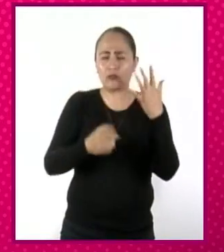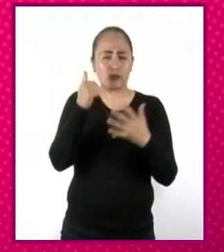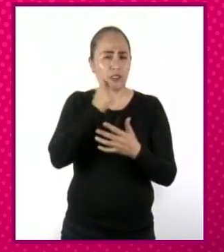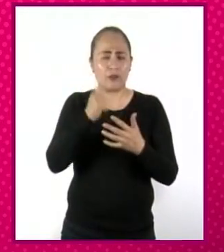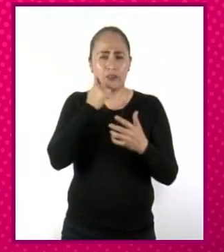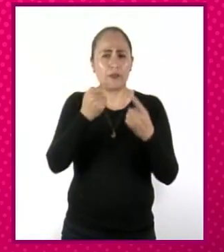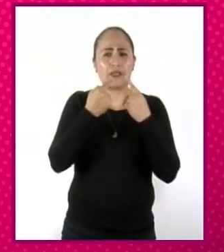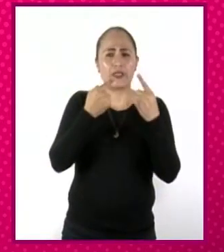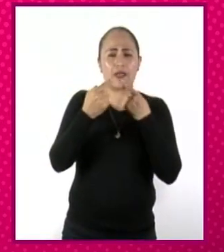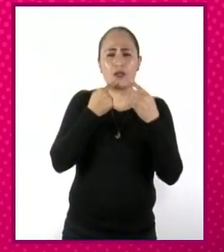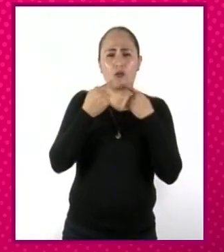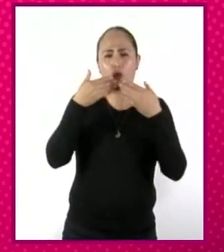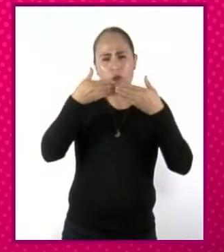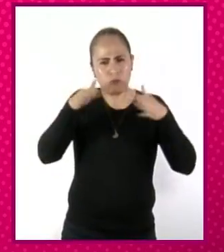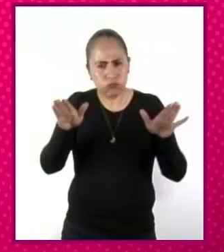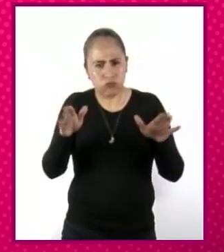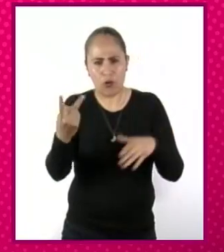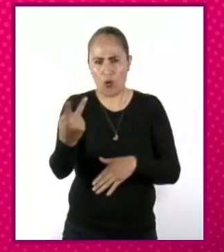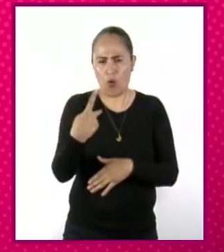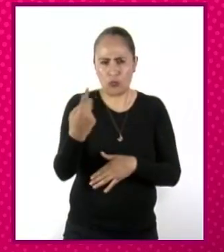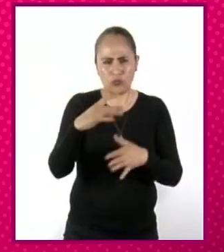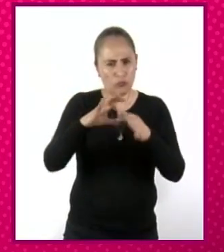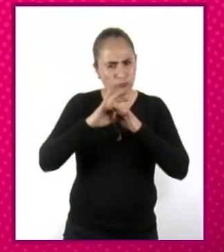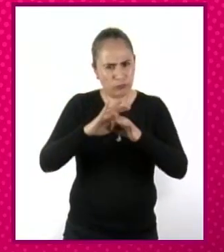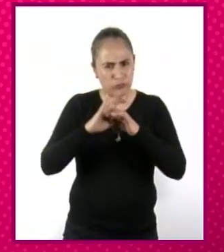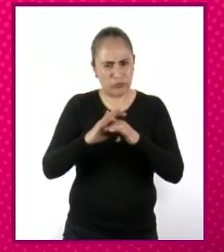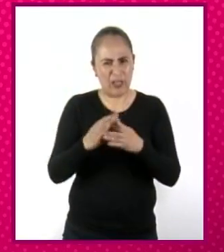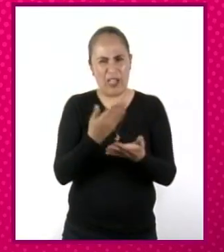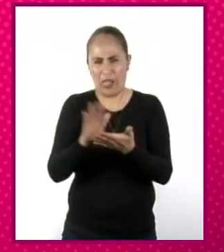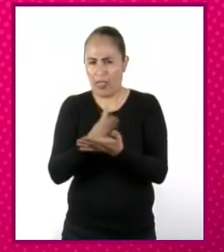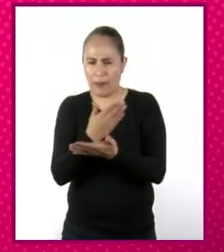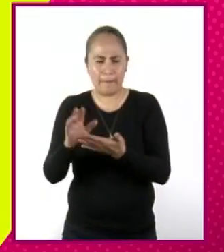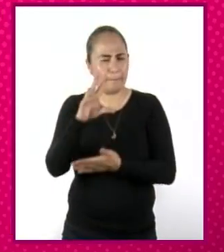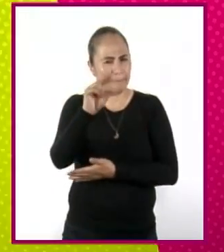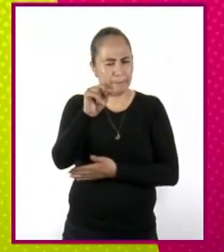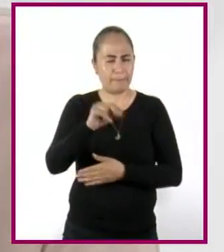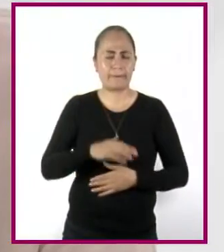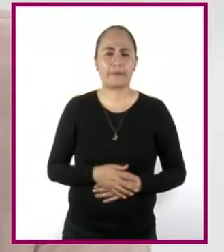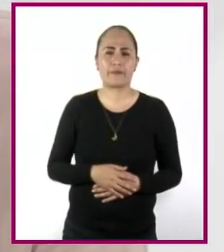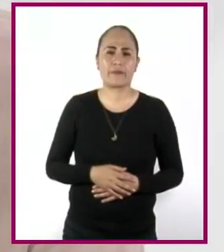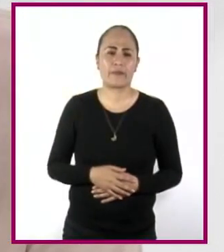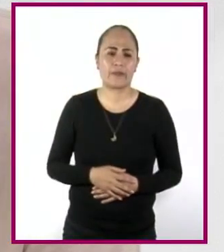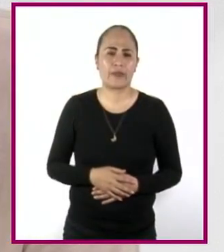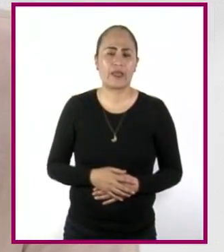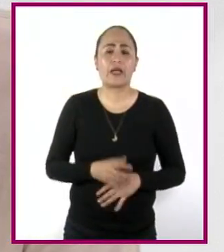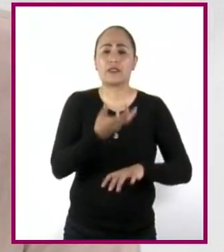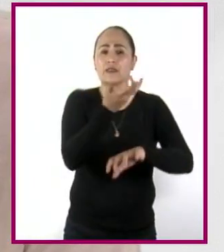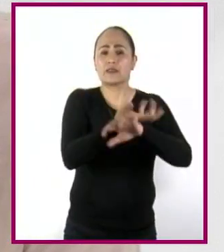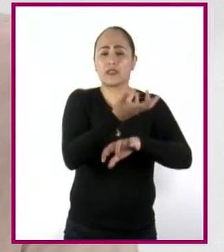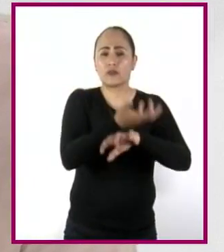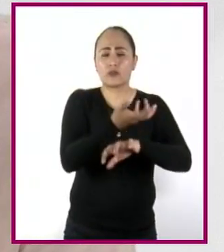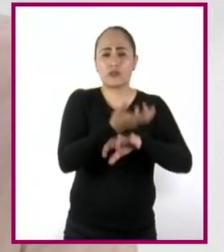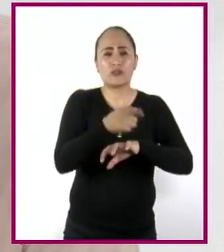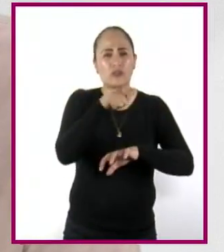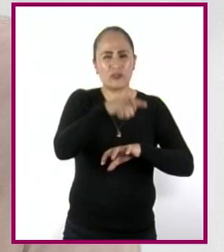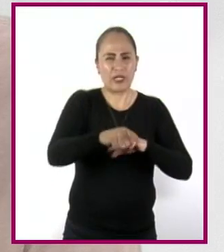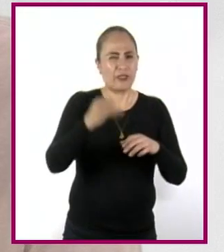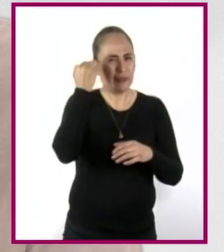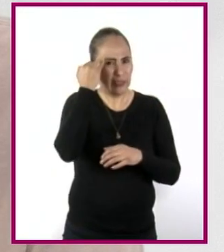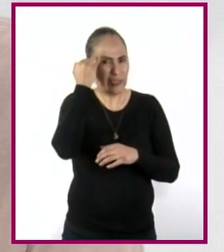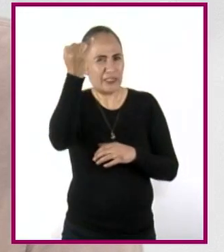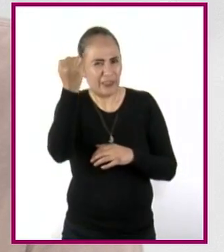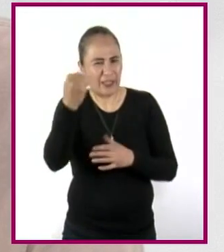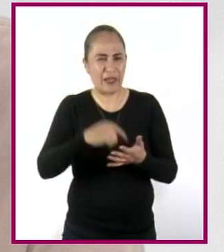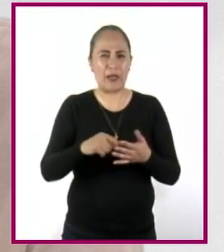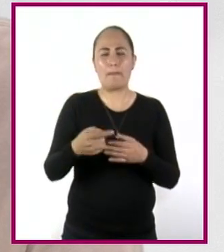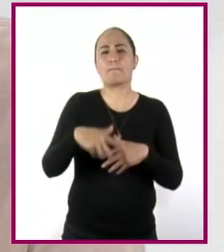ambos países. Trabajar más en lo que nos une y menos en lo que nos separa. En Estados Unidos se fraguaron los ideales del